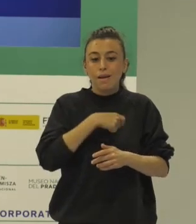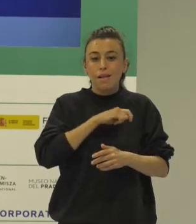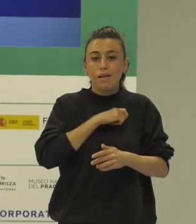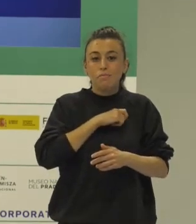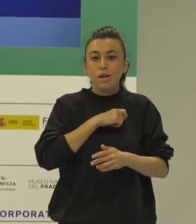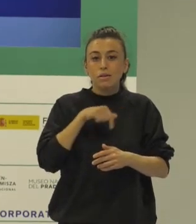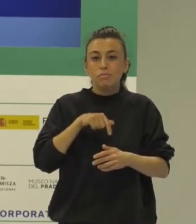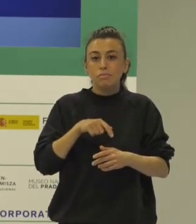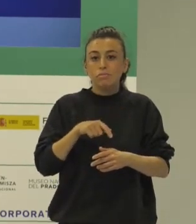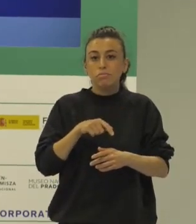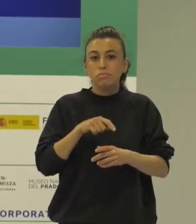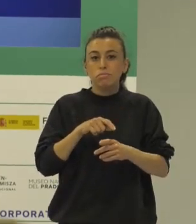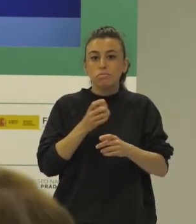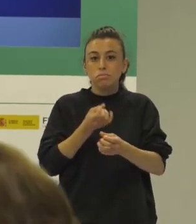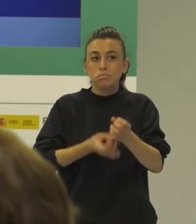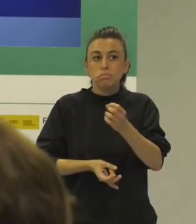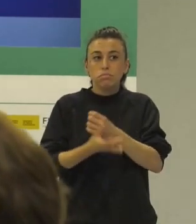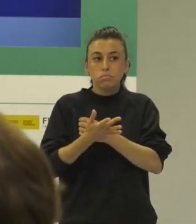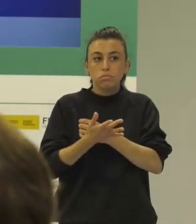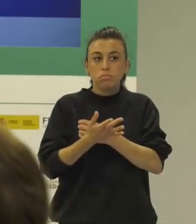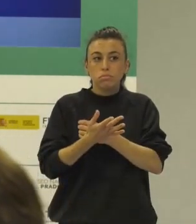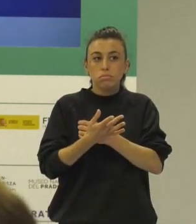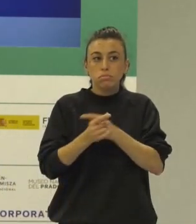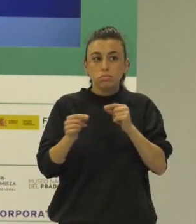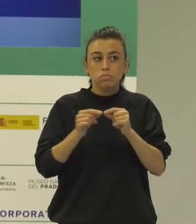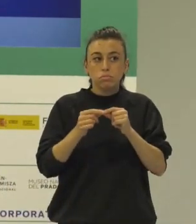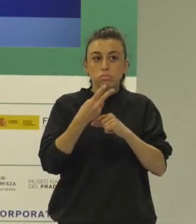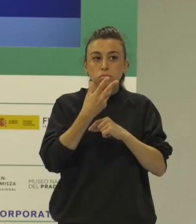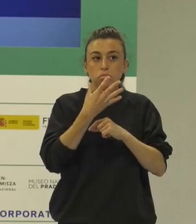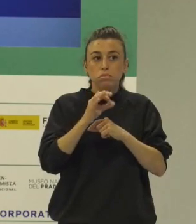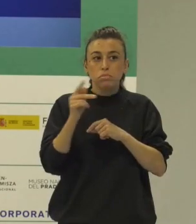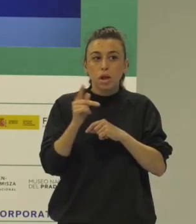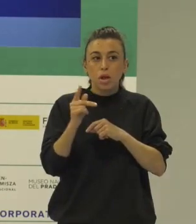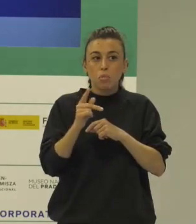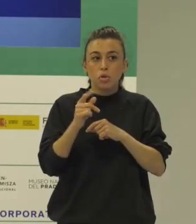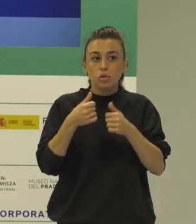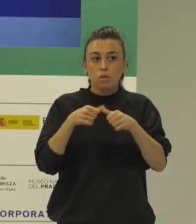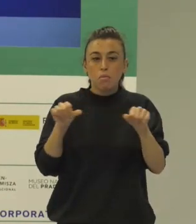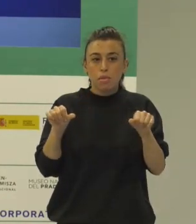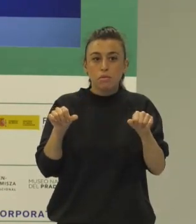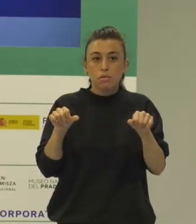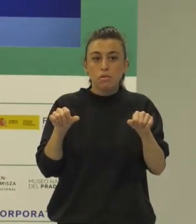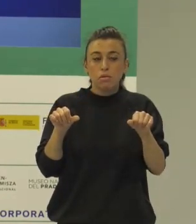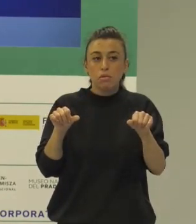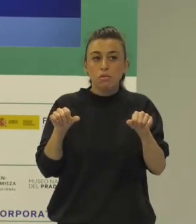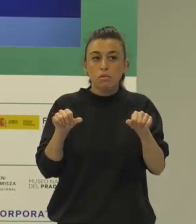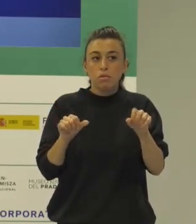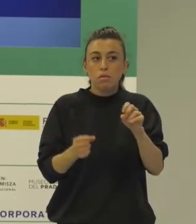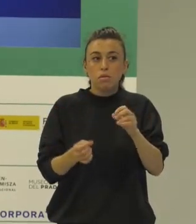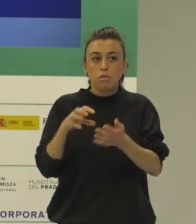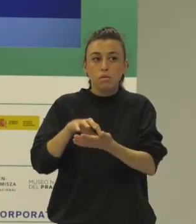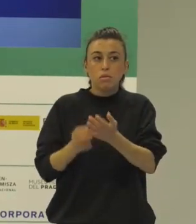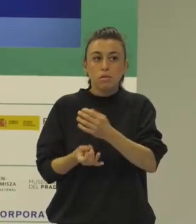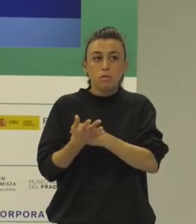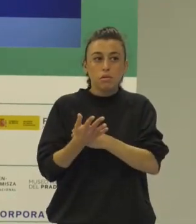fundamos en un pueblo a 250 kilómetros de Albacete, en una computadora prestada de un cura, porque nos venimos